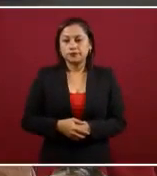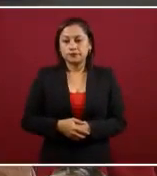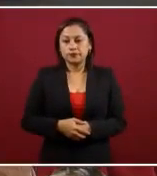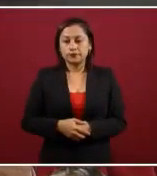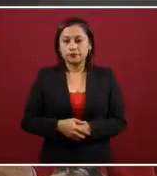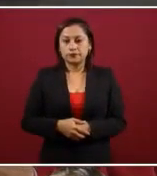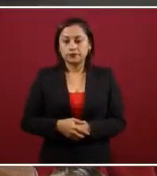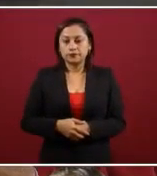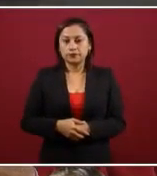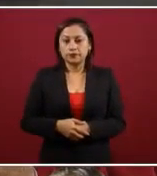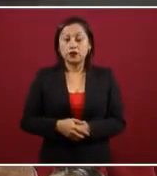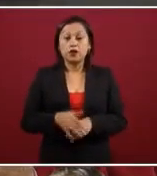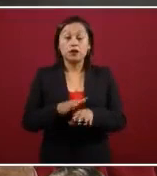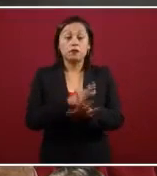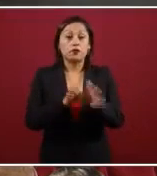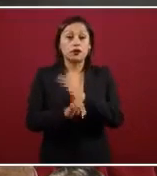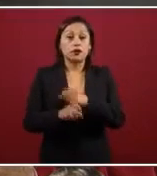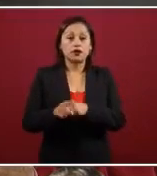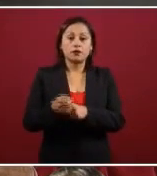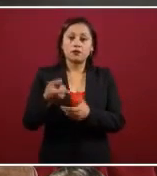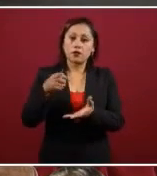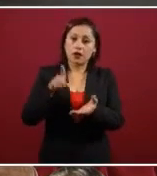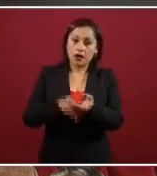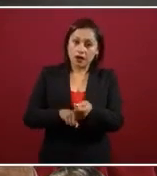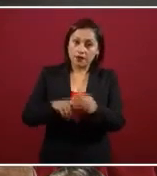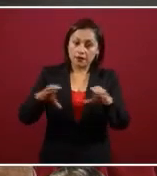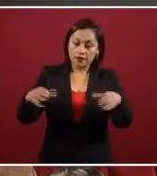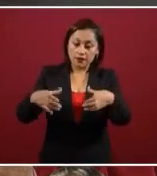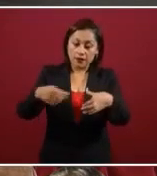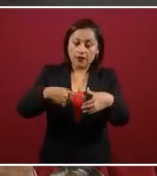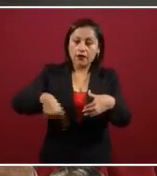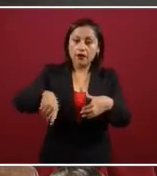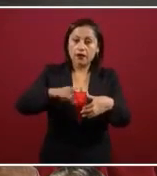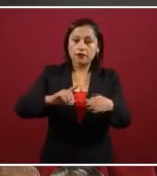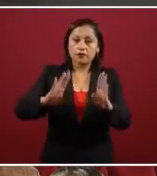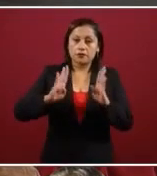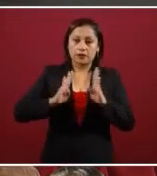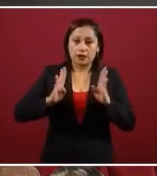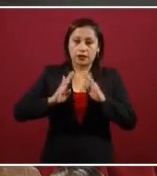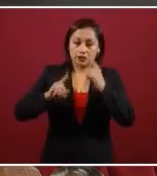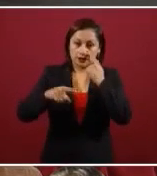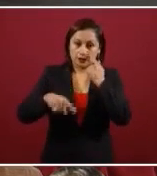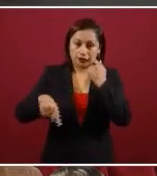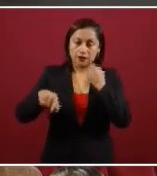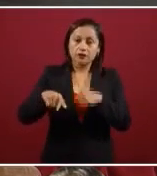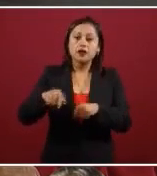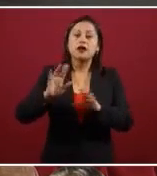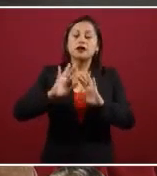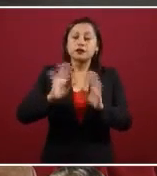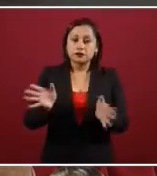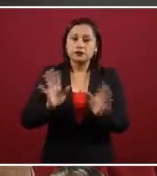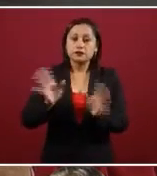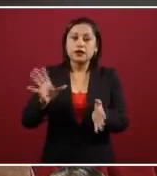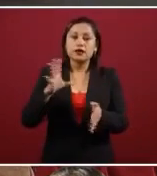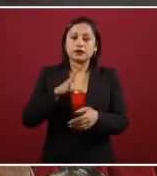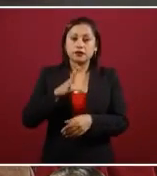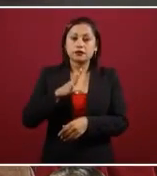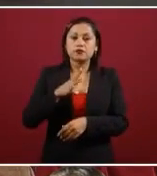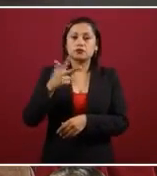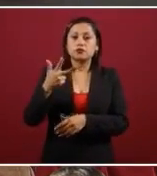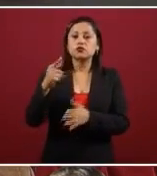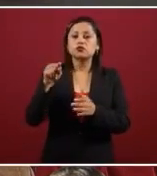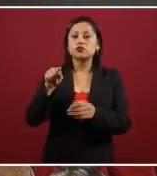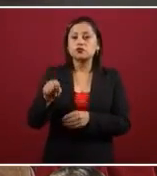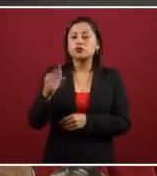en el caso de los viveros militares, actualmente ya hemos recogido 8.2 millones de